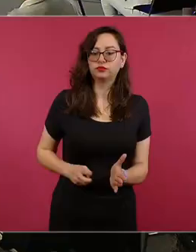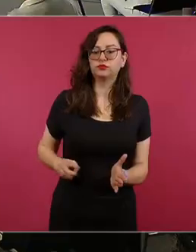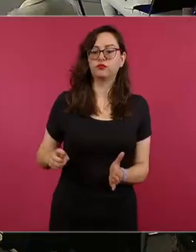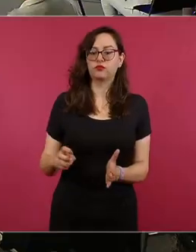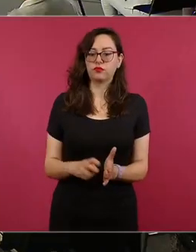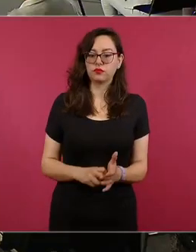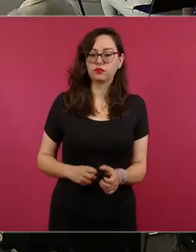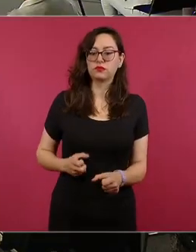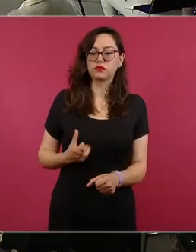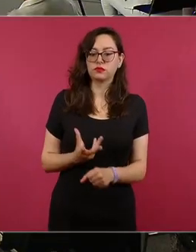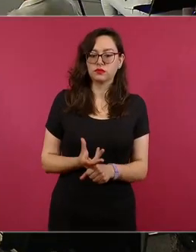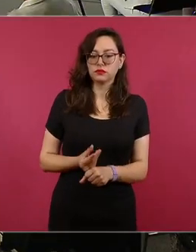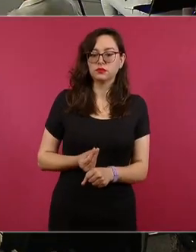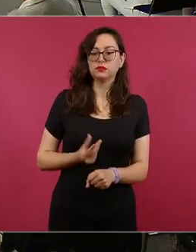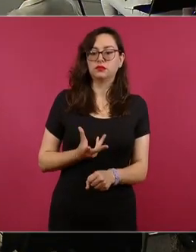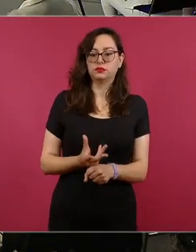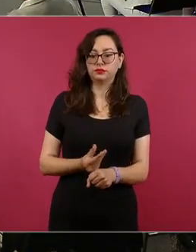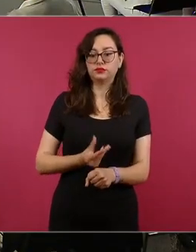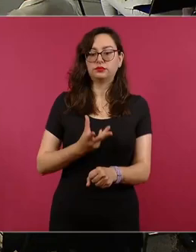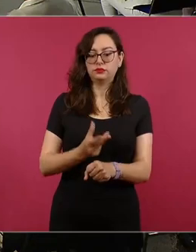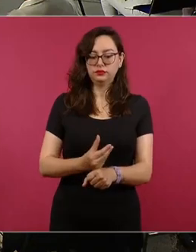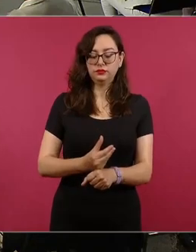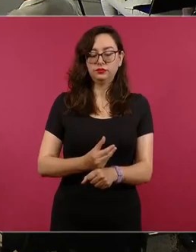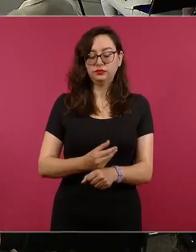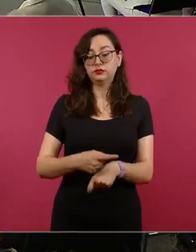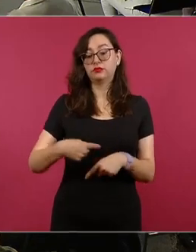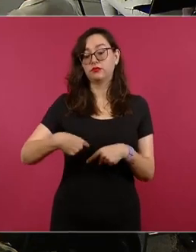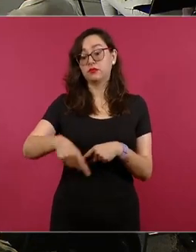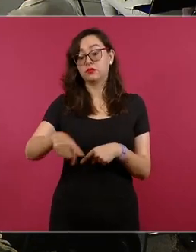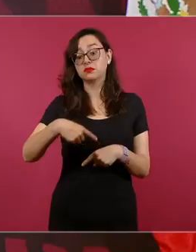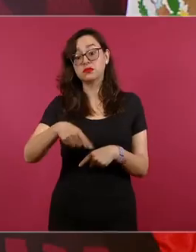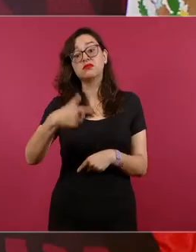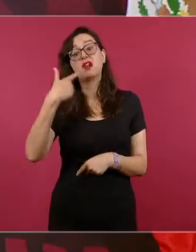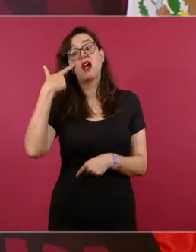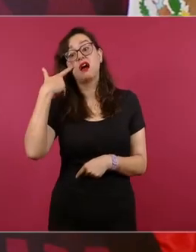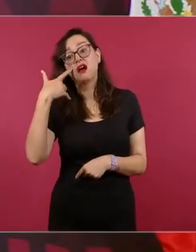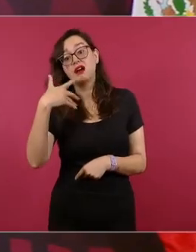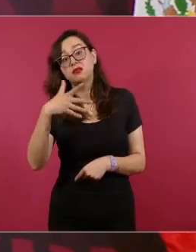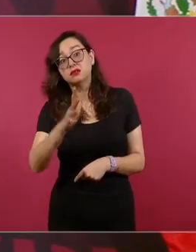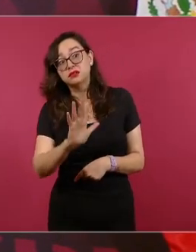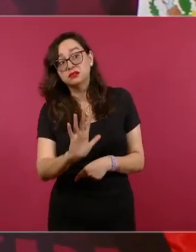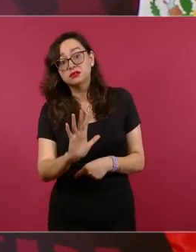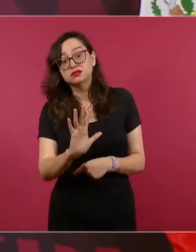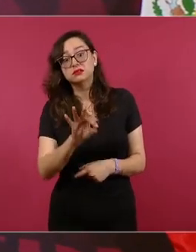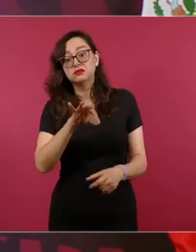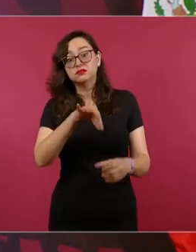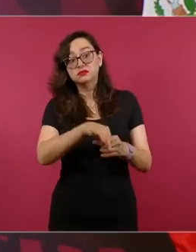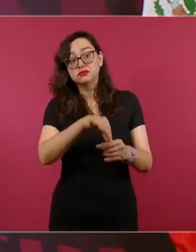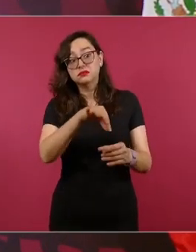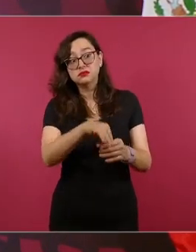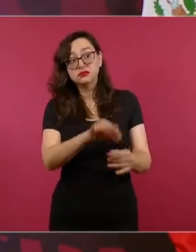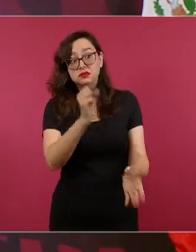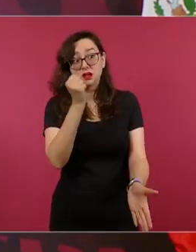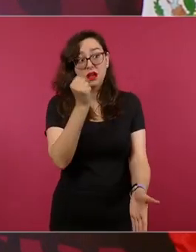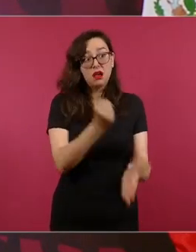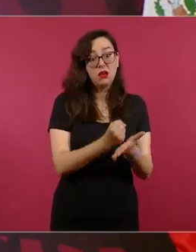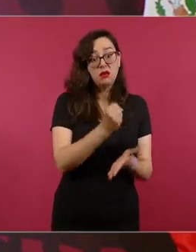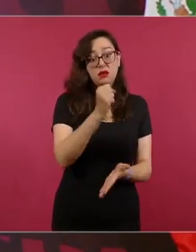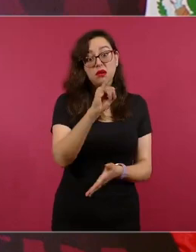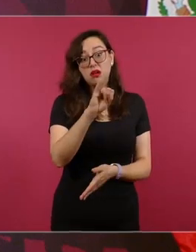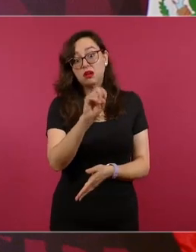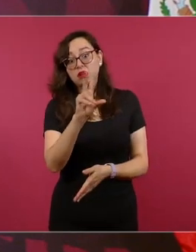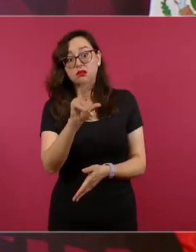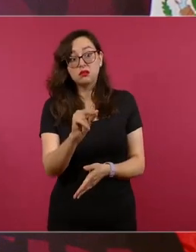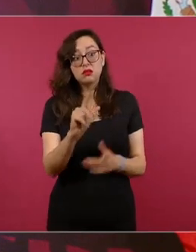se autorice la ley podamos crear el Fondo de Pensiones